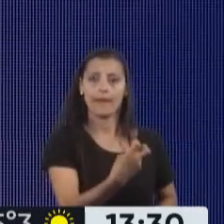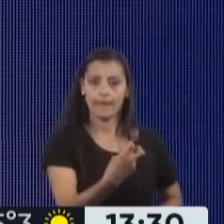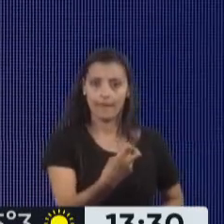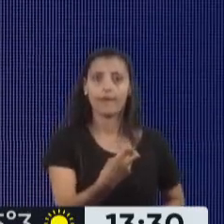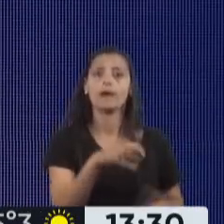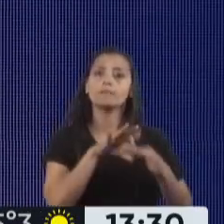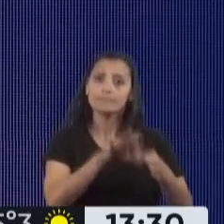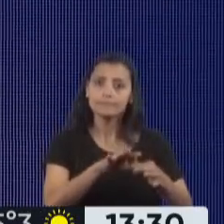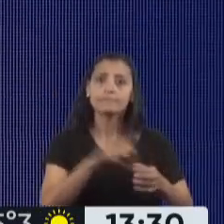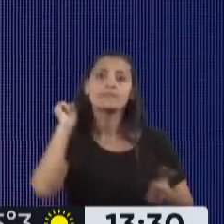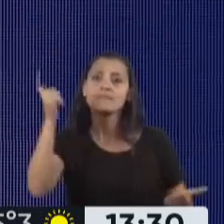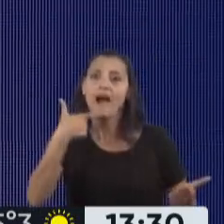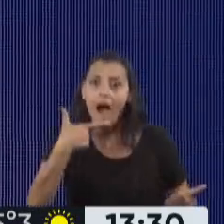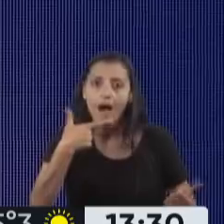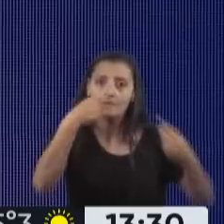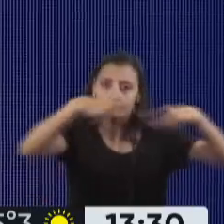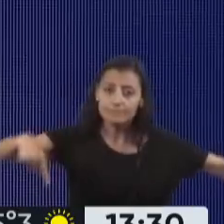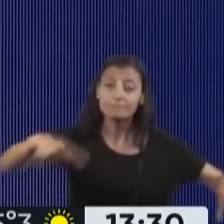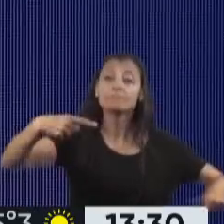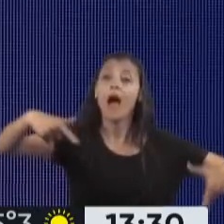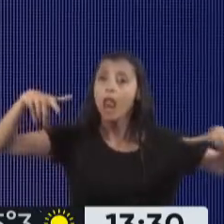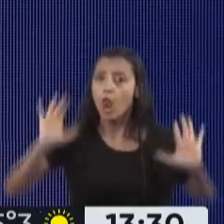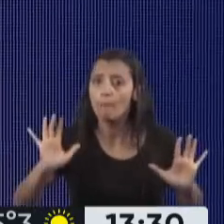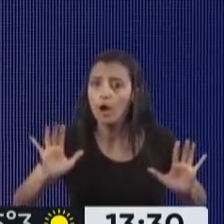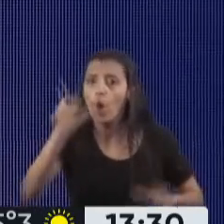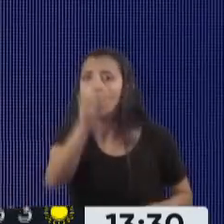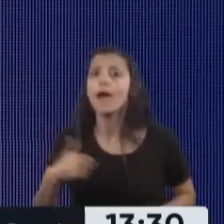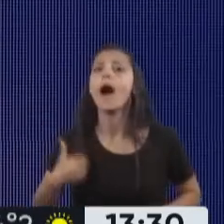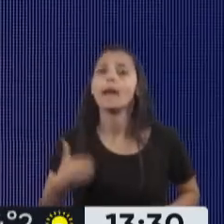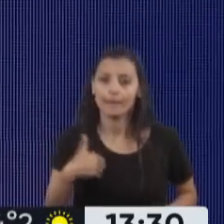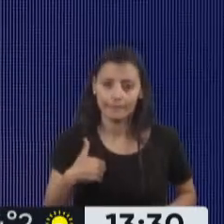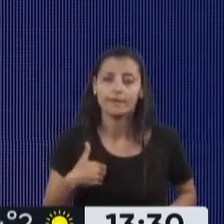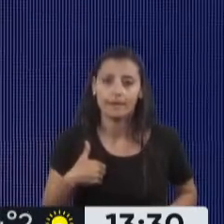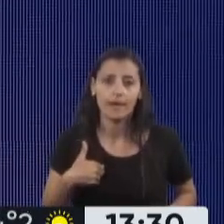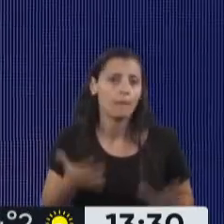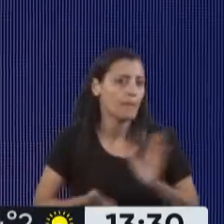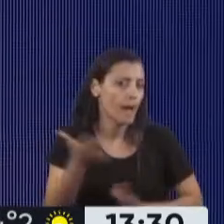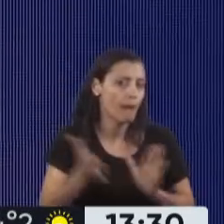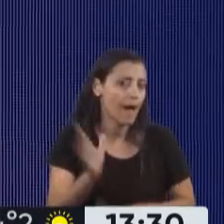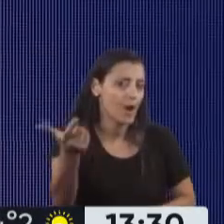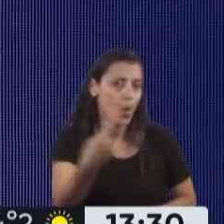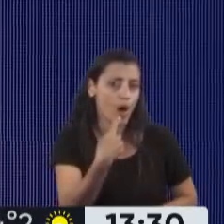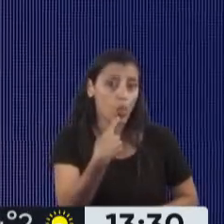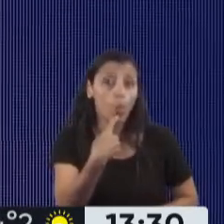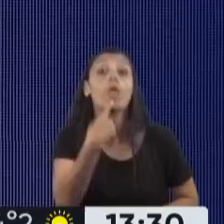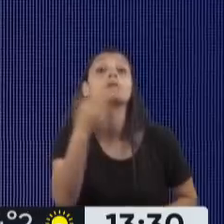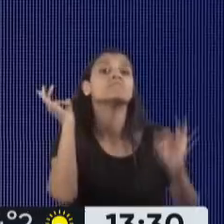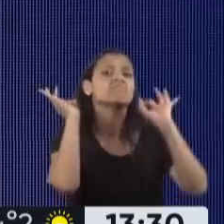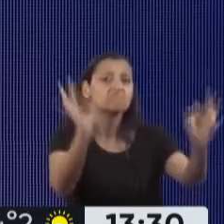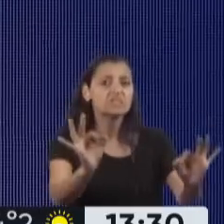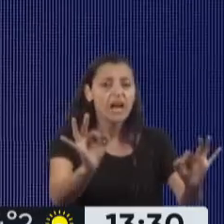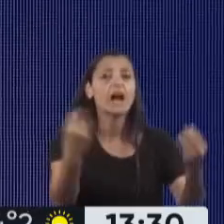que ver con oil and gas, lo más probable es que Argentina vaya, sin lugar a dudas, a un nivel